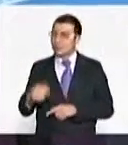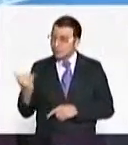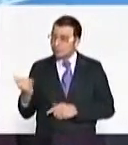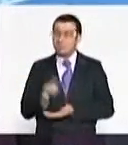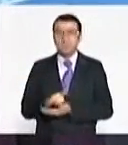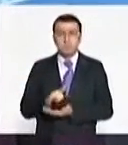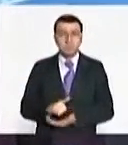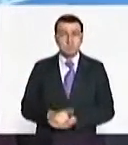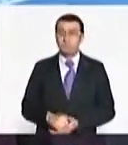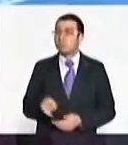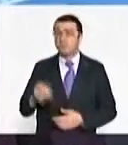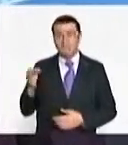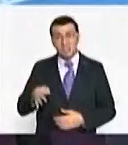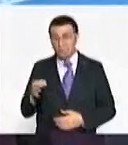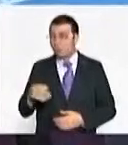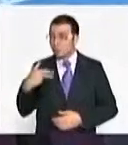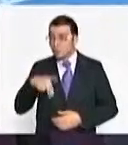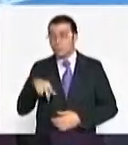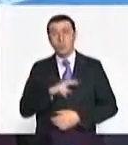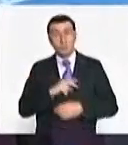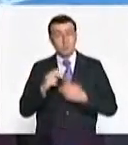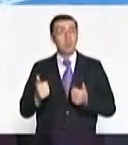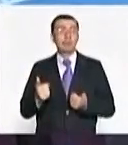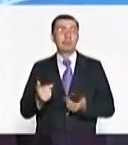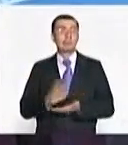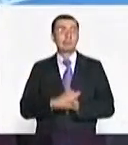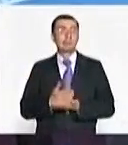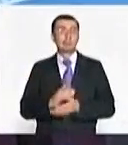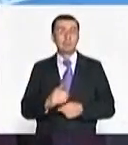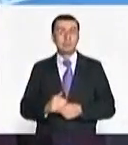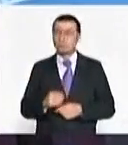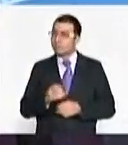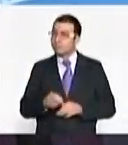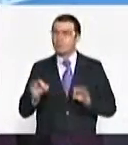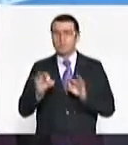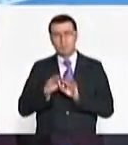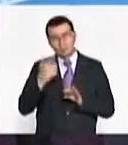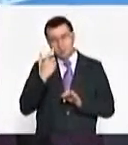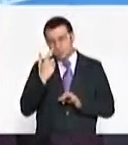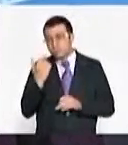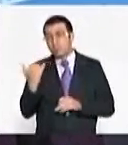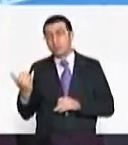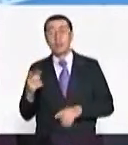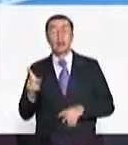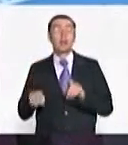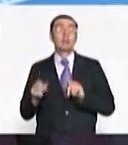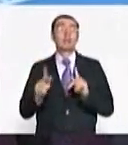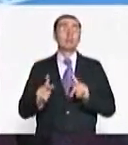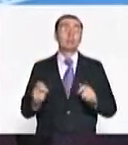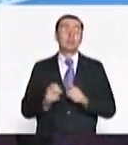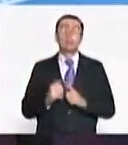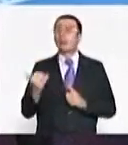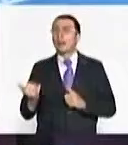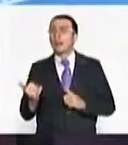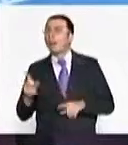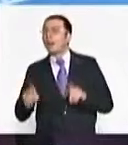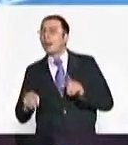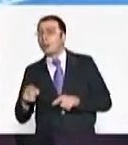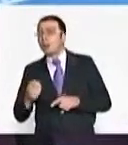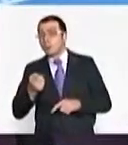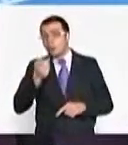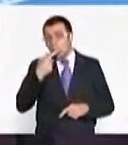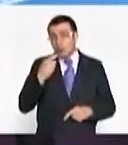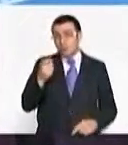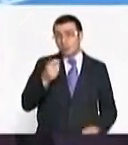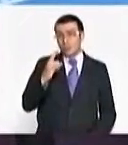es la adecuada siempre para nosotros. Hay que tener mucho cuidado sobre todo los pacientes y hemos visto casos, por ejemplo, de pacientes que están anticoagulados con warfarina